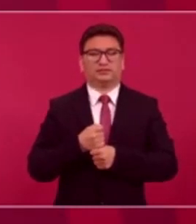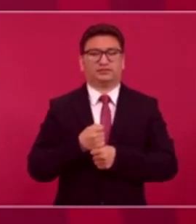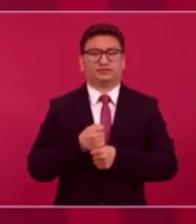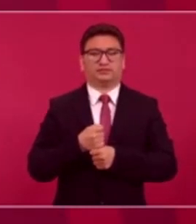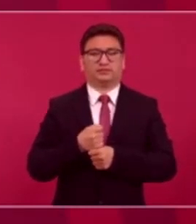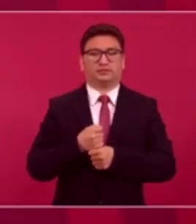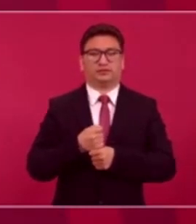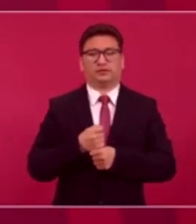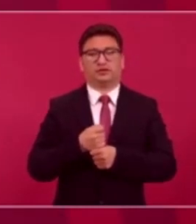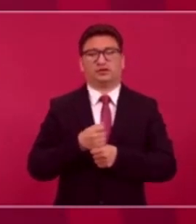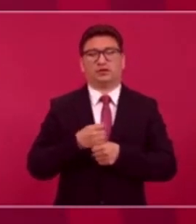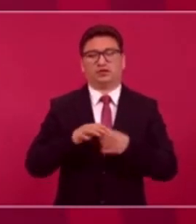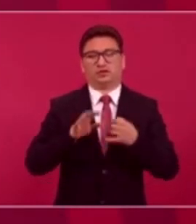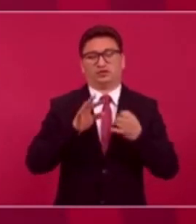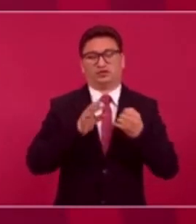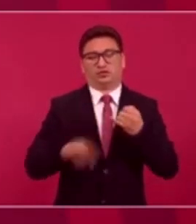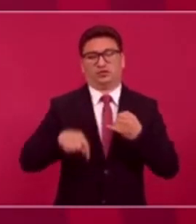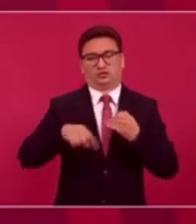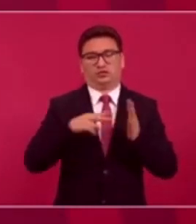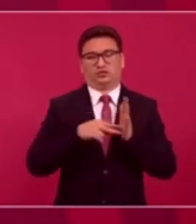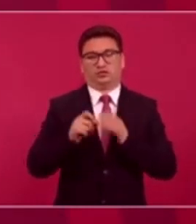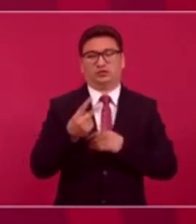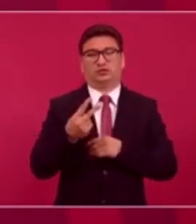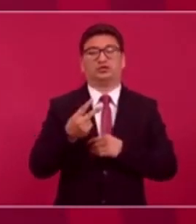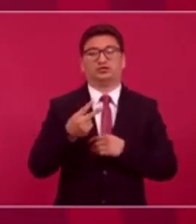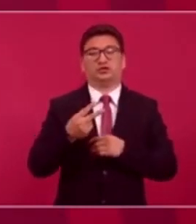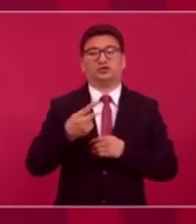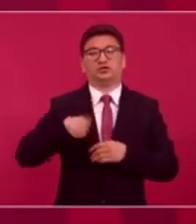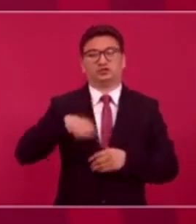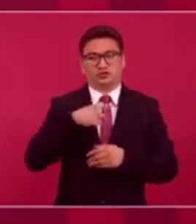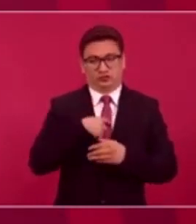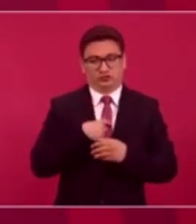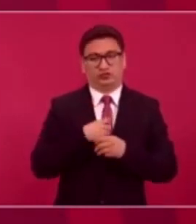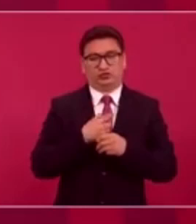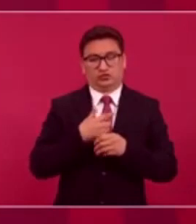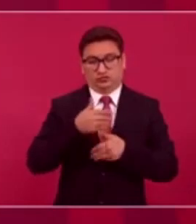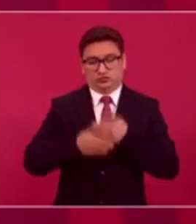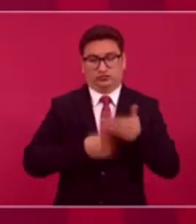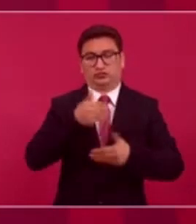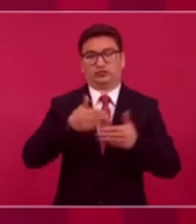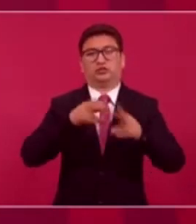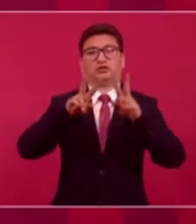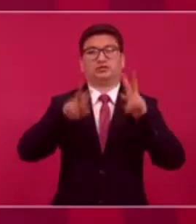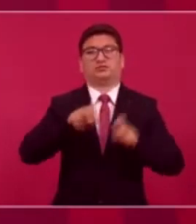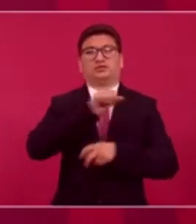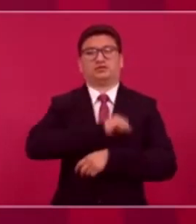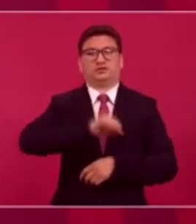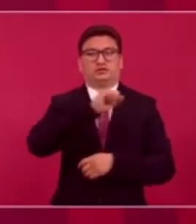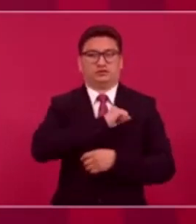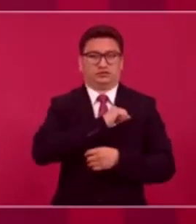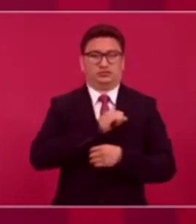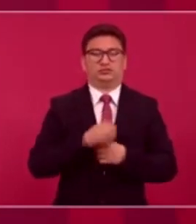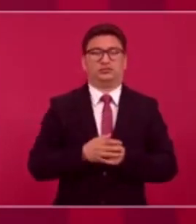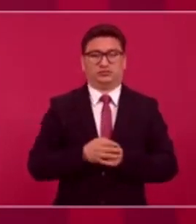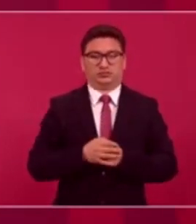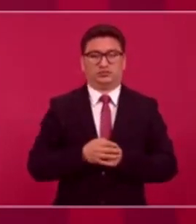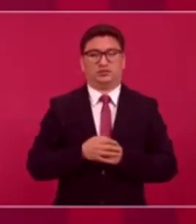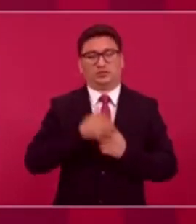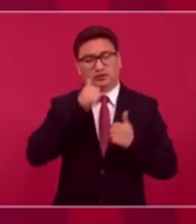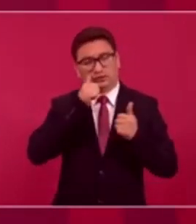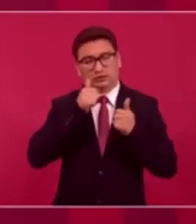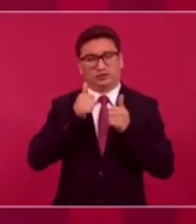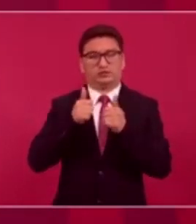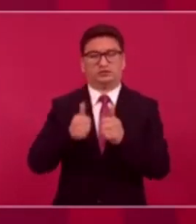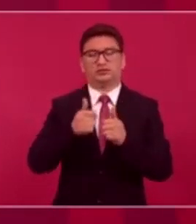ya a finales de este año, vamos a tener muy avanzado el sistema de salud pública con atención